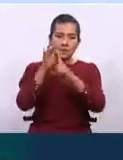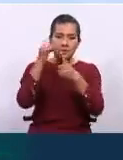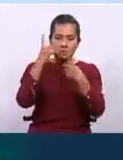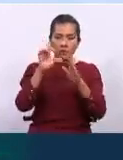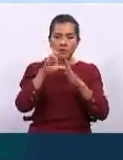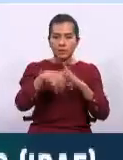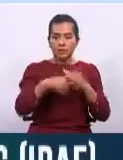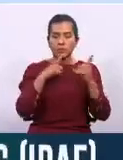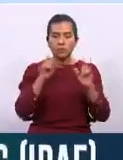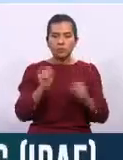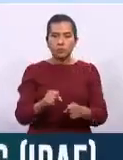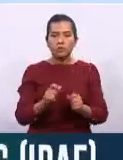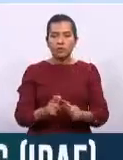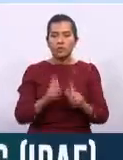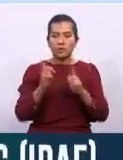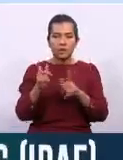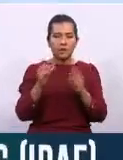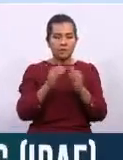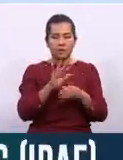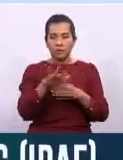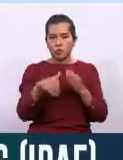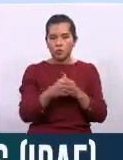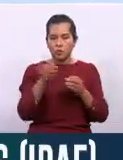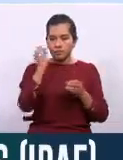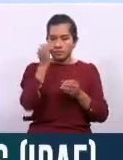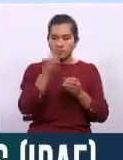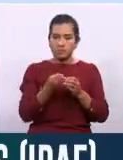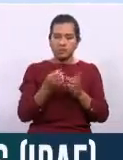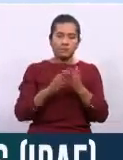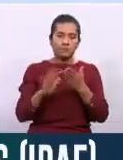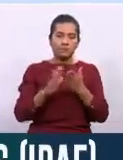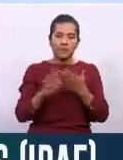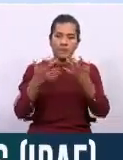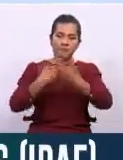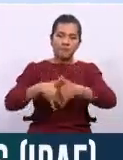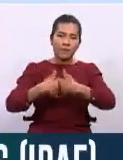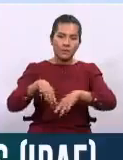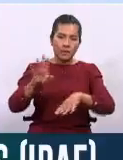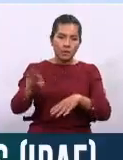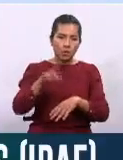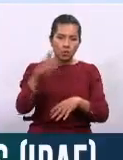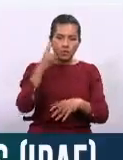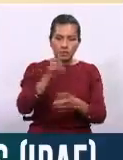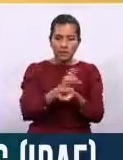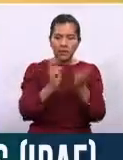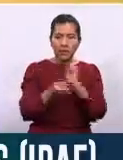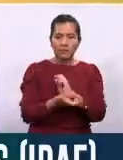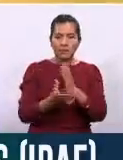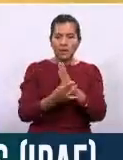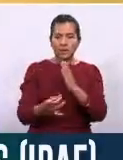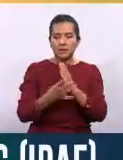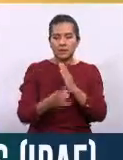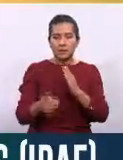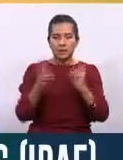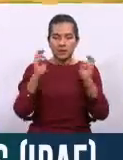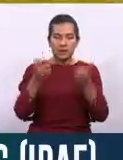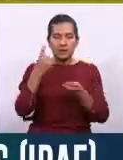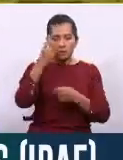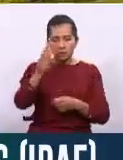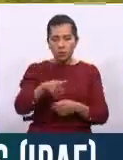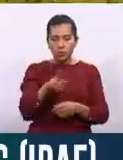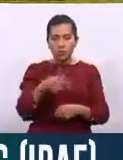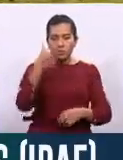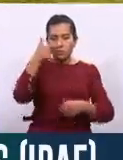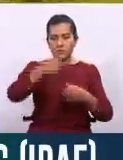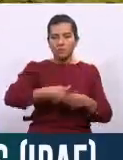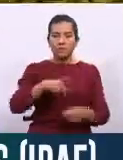proveer estas plantas que van a producir biodiesel o aceite ecológico. La autoridad de esta cartera de